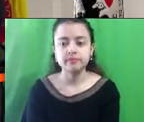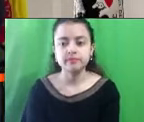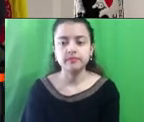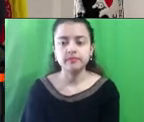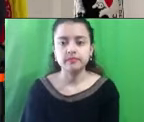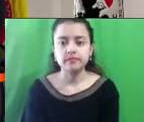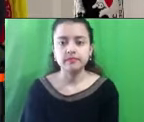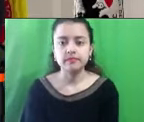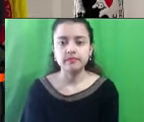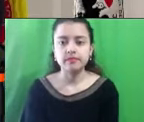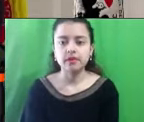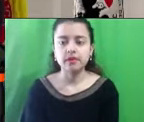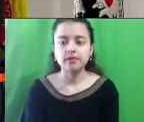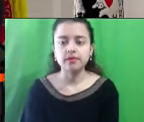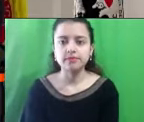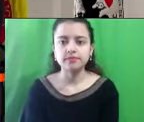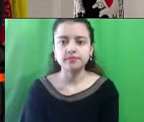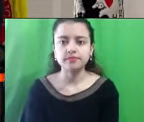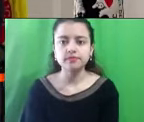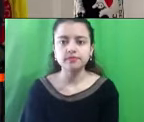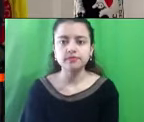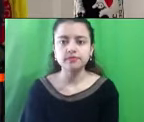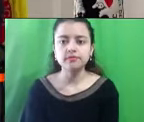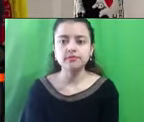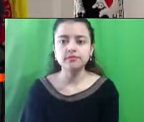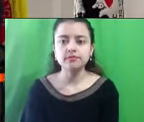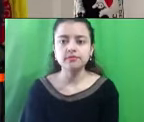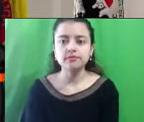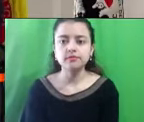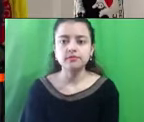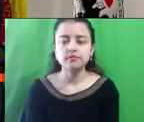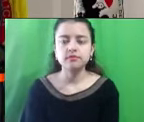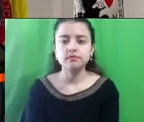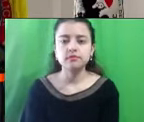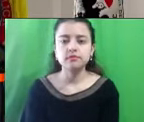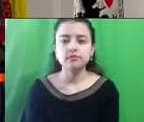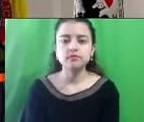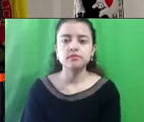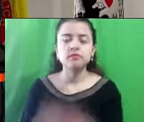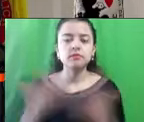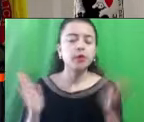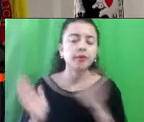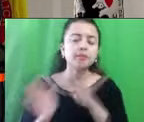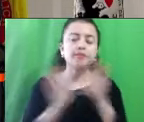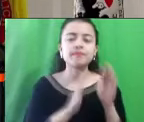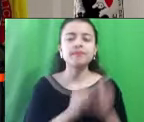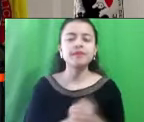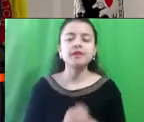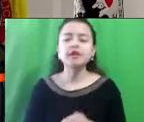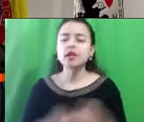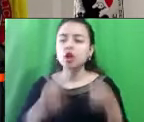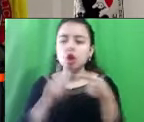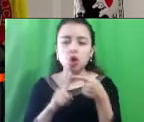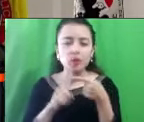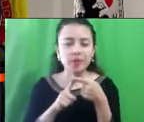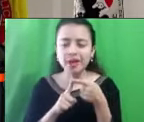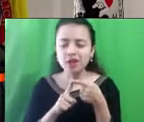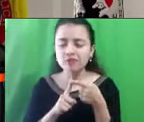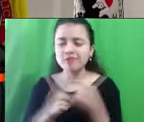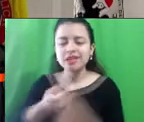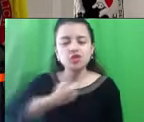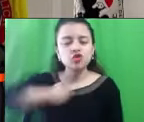lugar, quiero resaltar que este es un trabajo de equipo, de cada una de las sugerencias y de